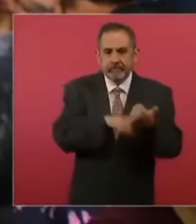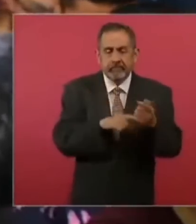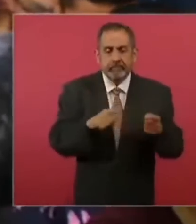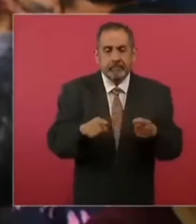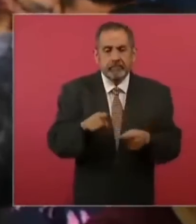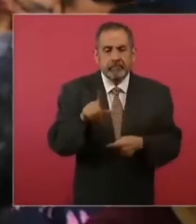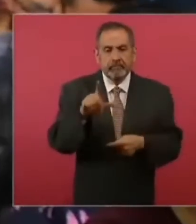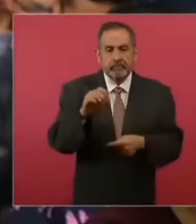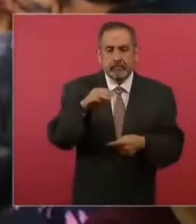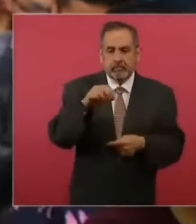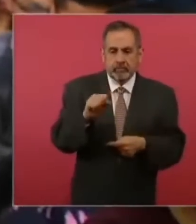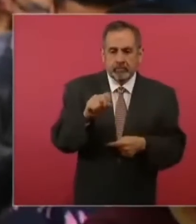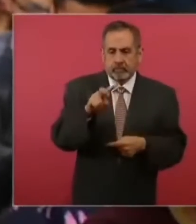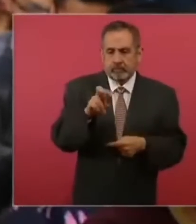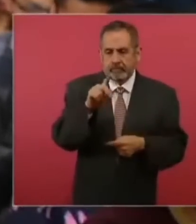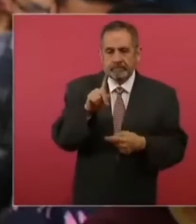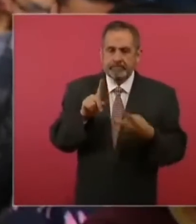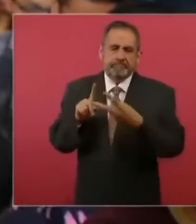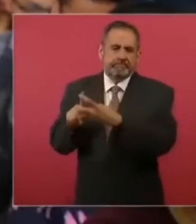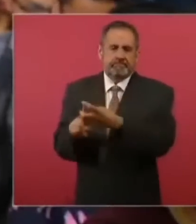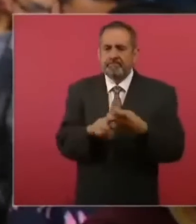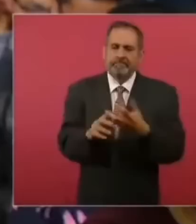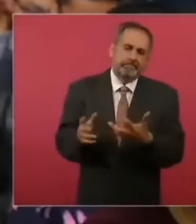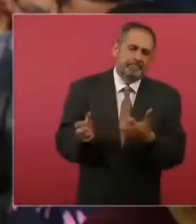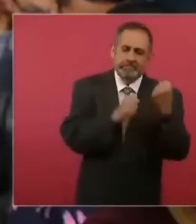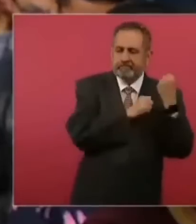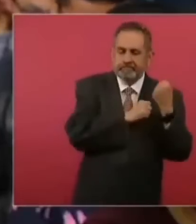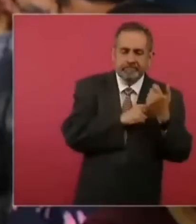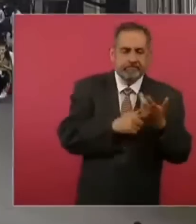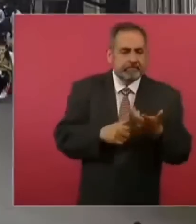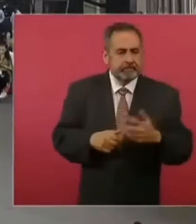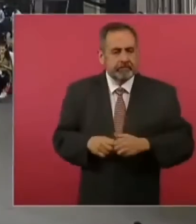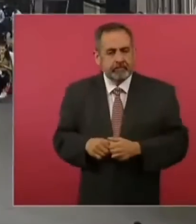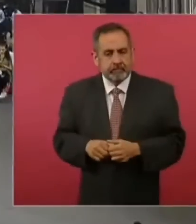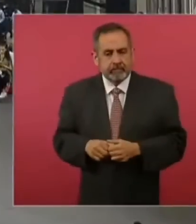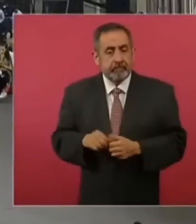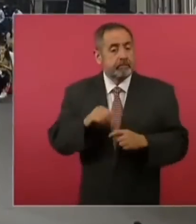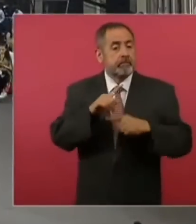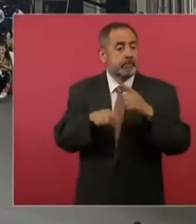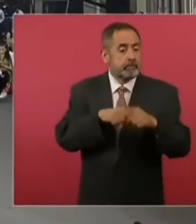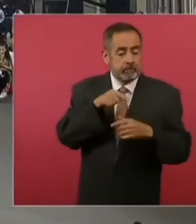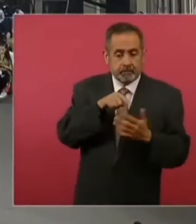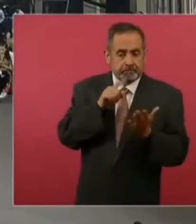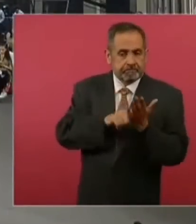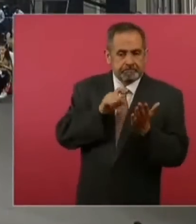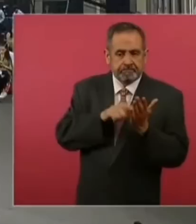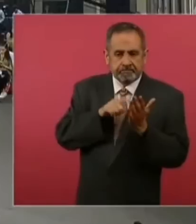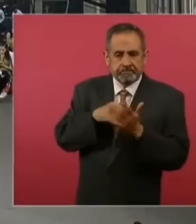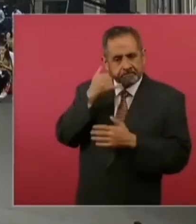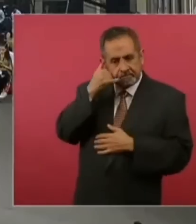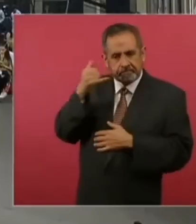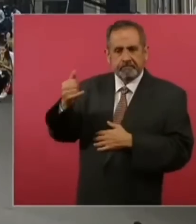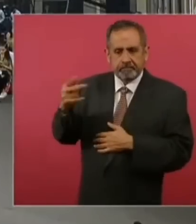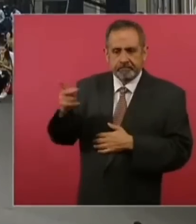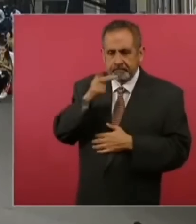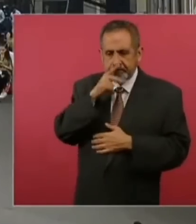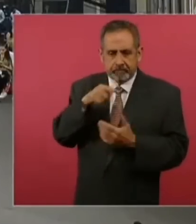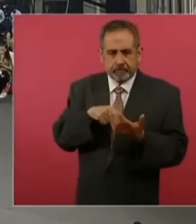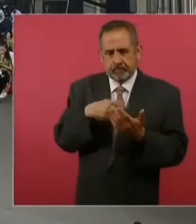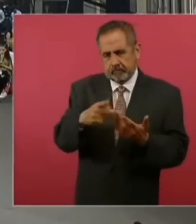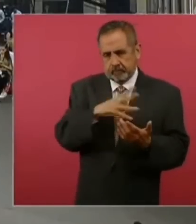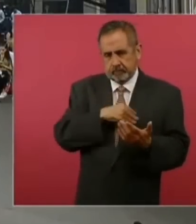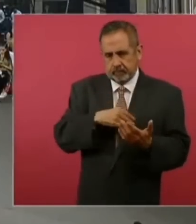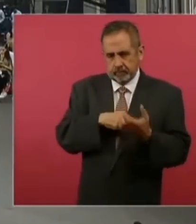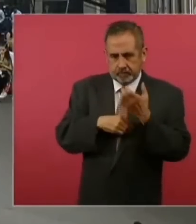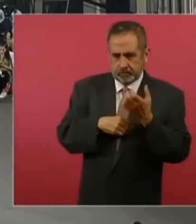el Lomas Verdes lo secuestraron. Le marcan posteriormente al padre del teléfono de su